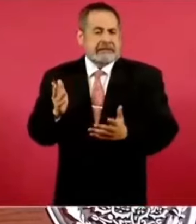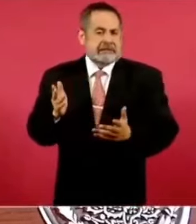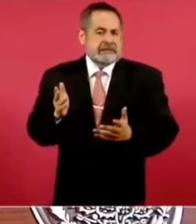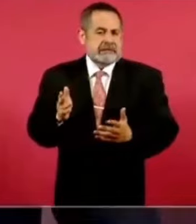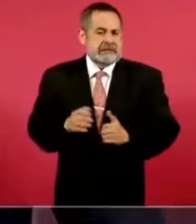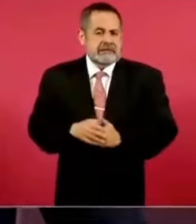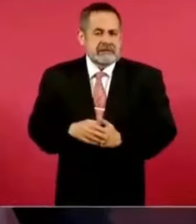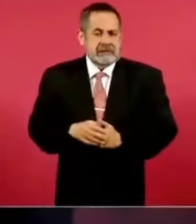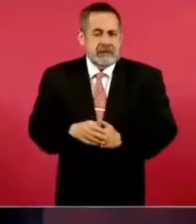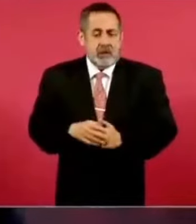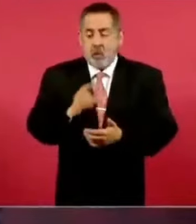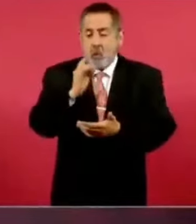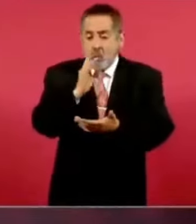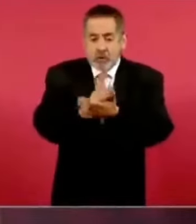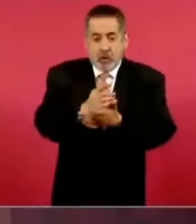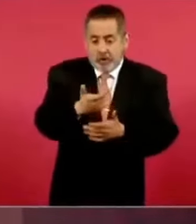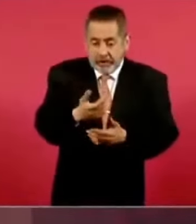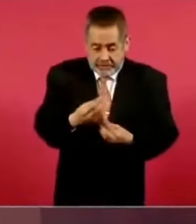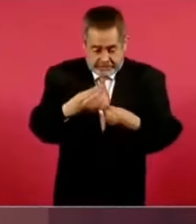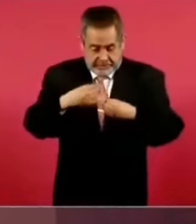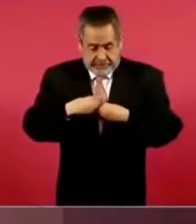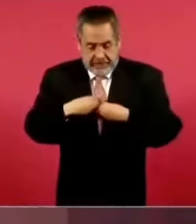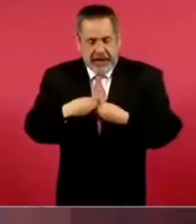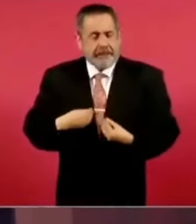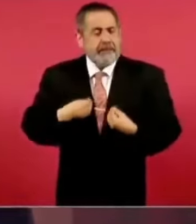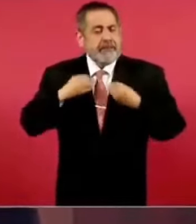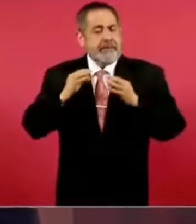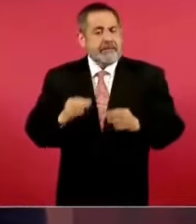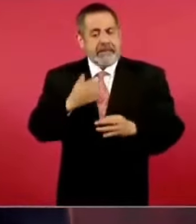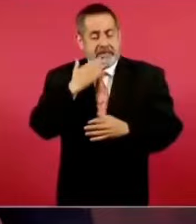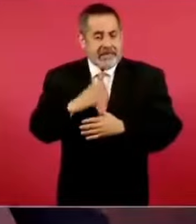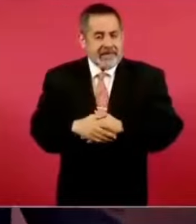no solo de pan vive el hombre,